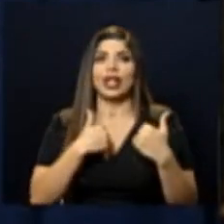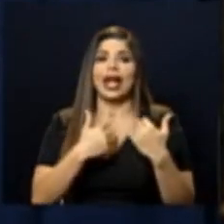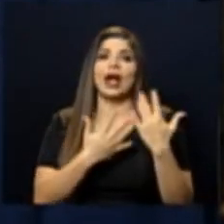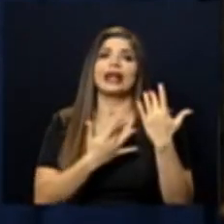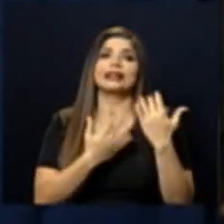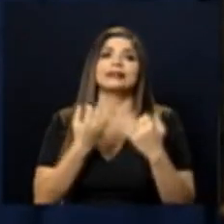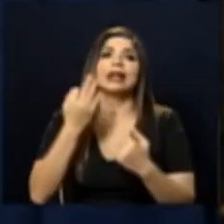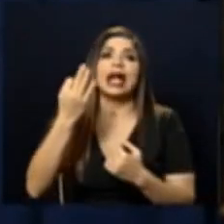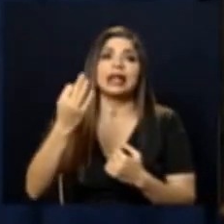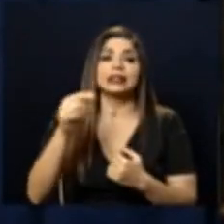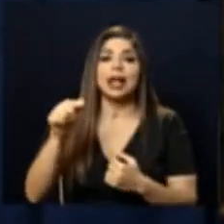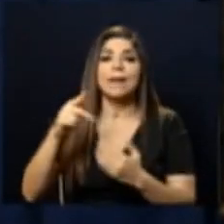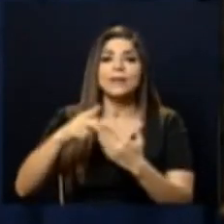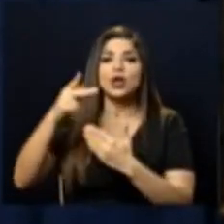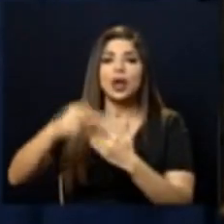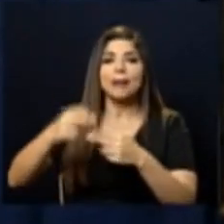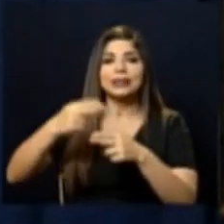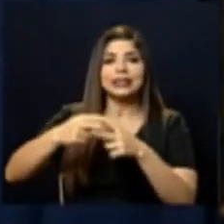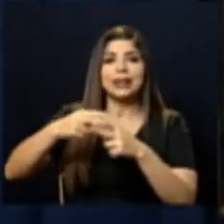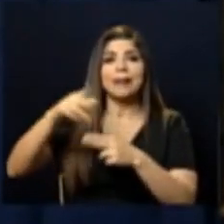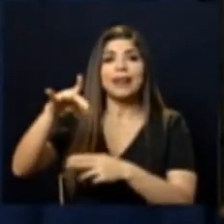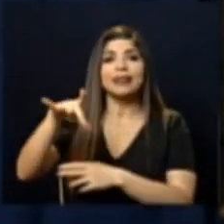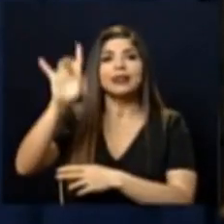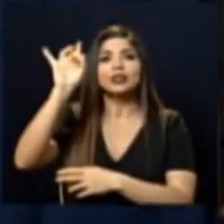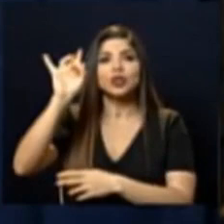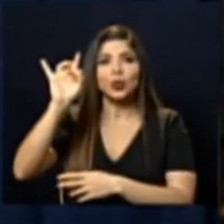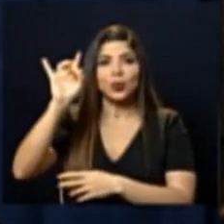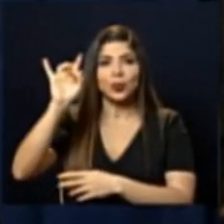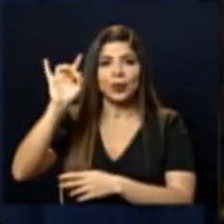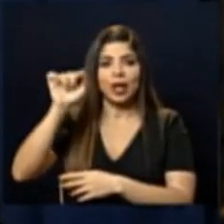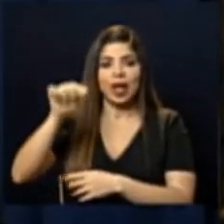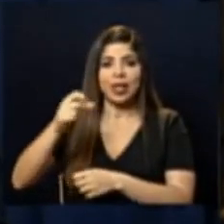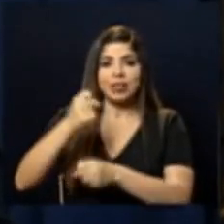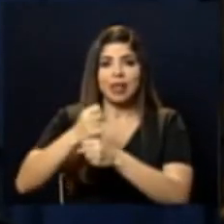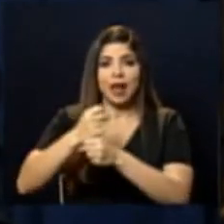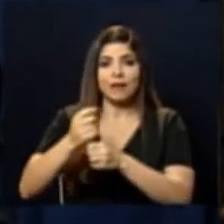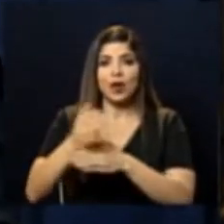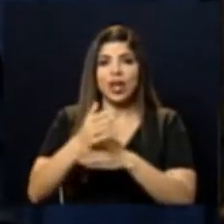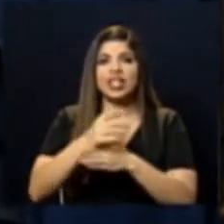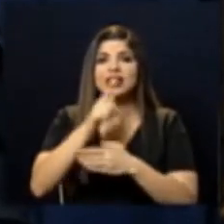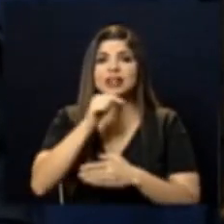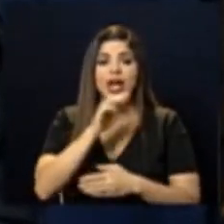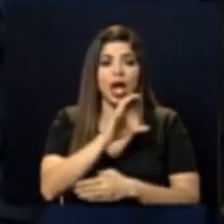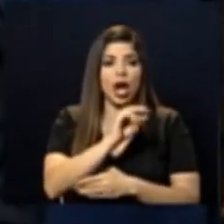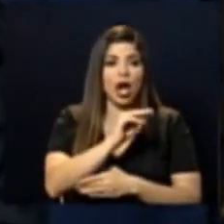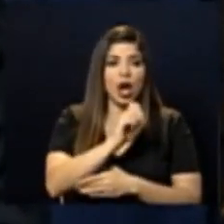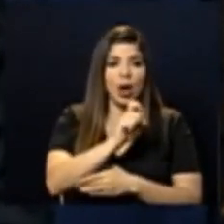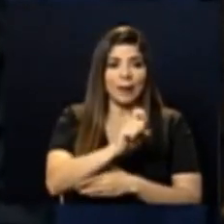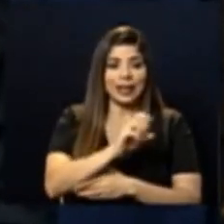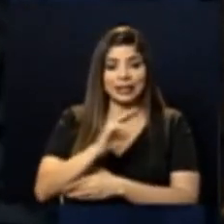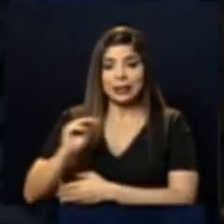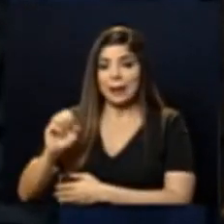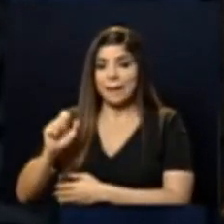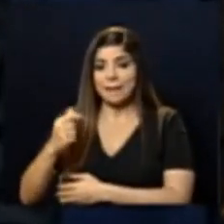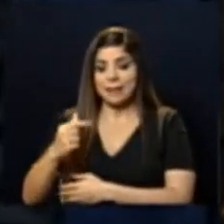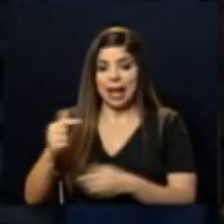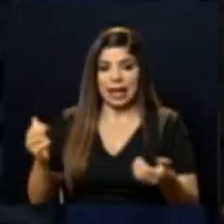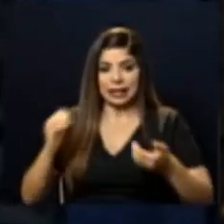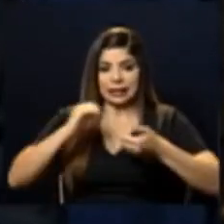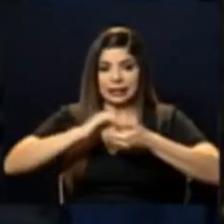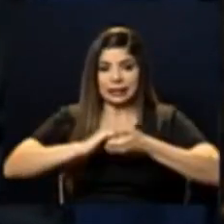programa Descubre, un trabajo conjunto de COMEX y MAC para ampliar